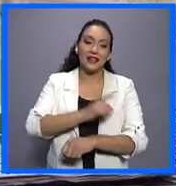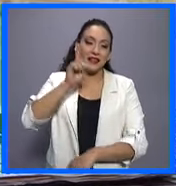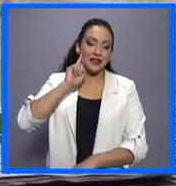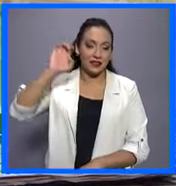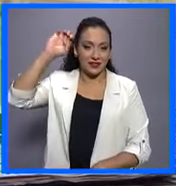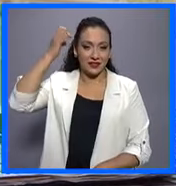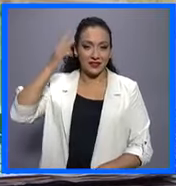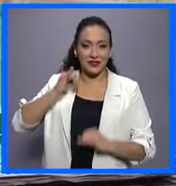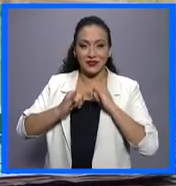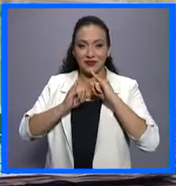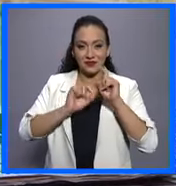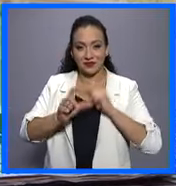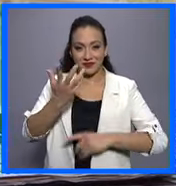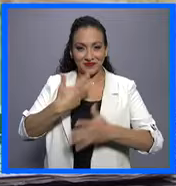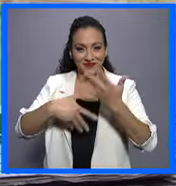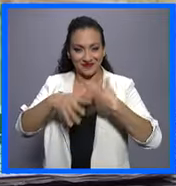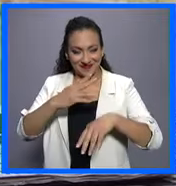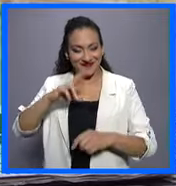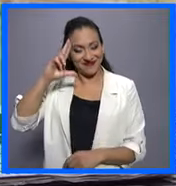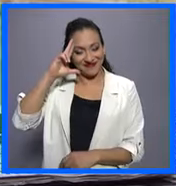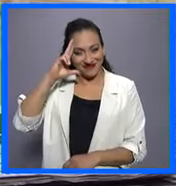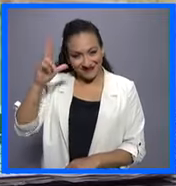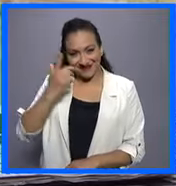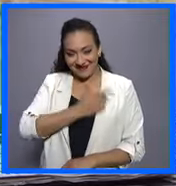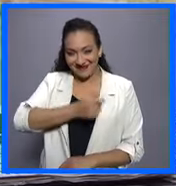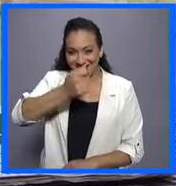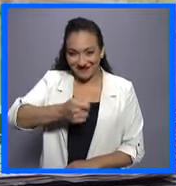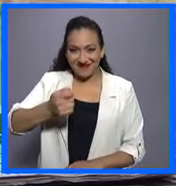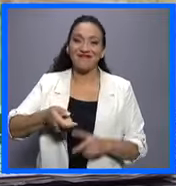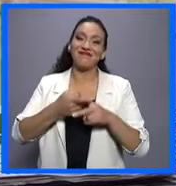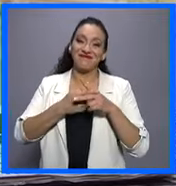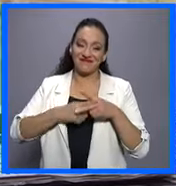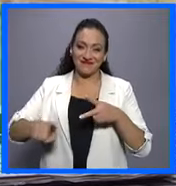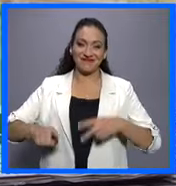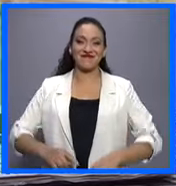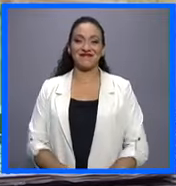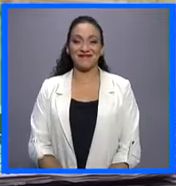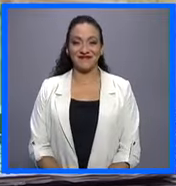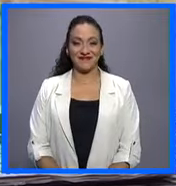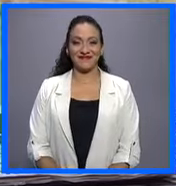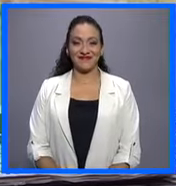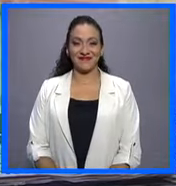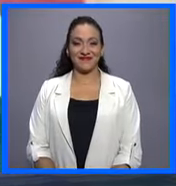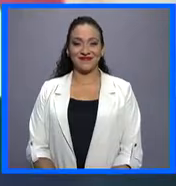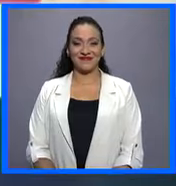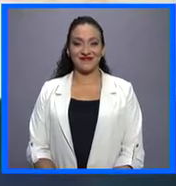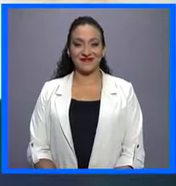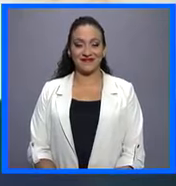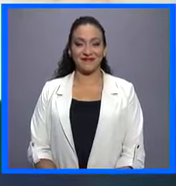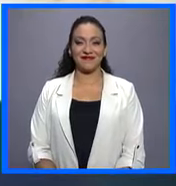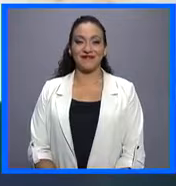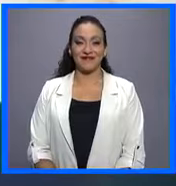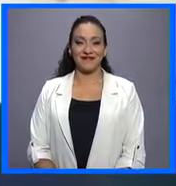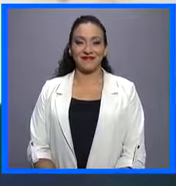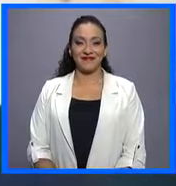compañera Eusiris Rostro en la interpretación en lengua de señas mexicana. Así comenzamos.